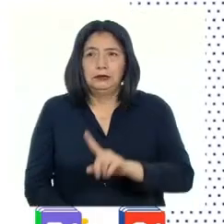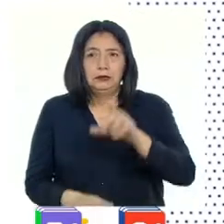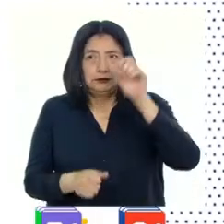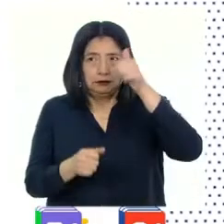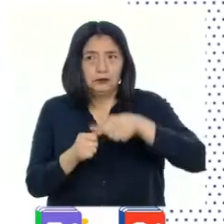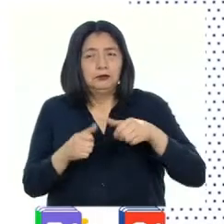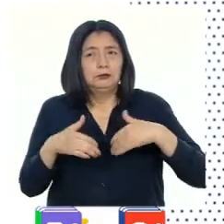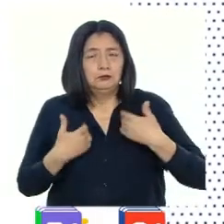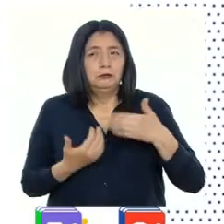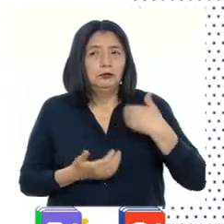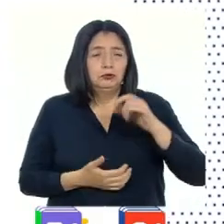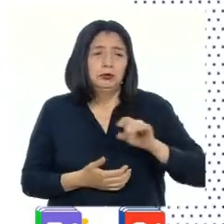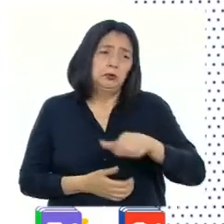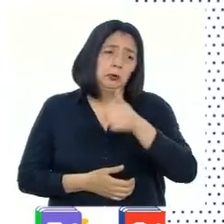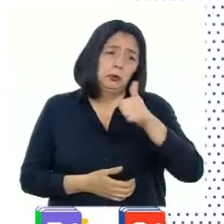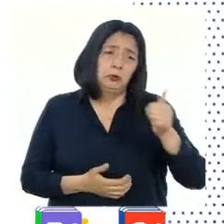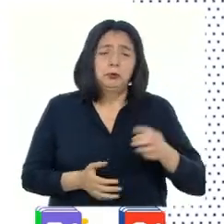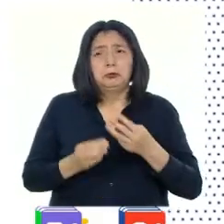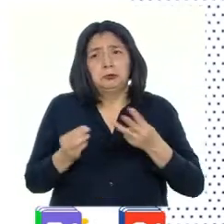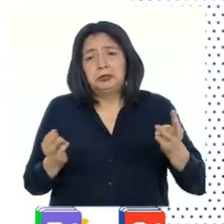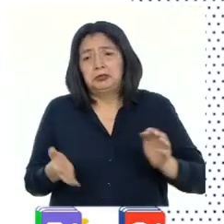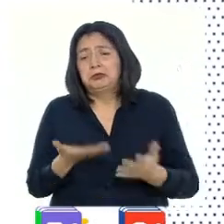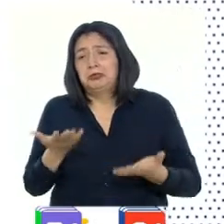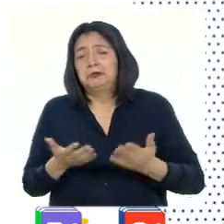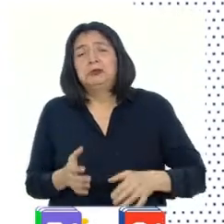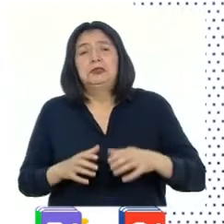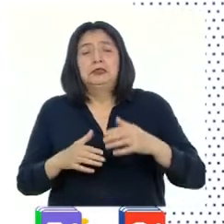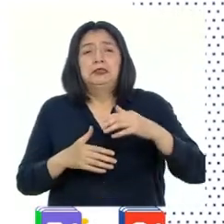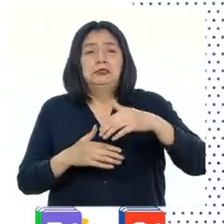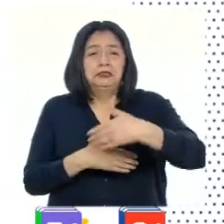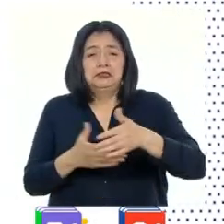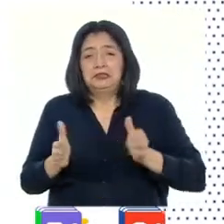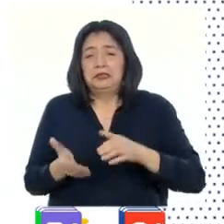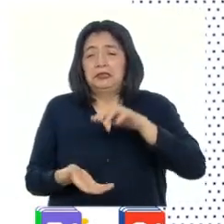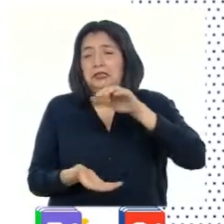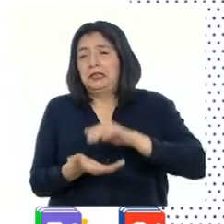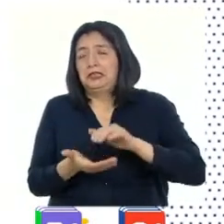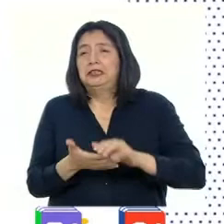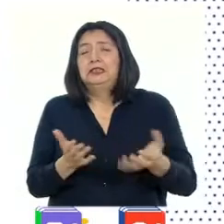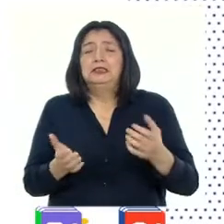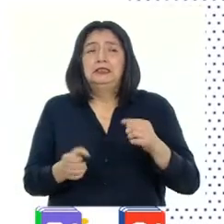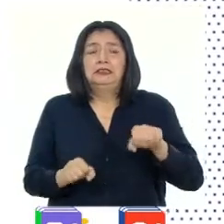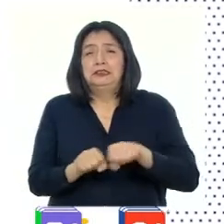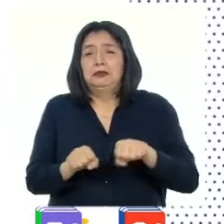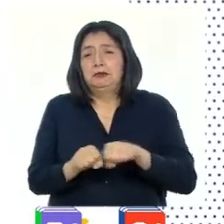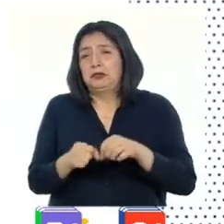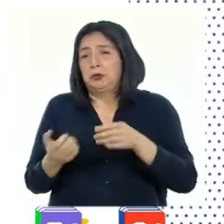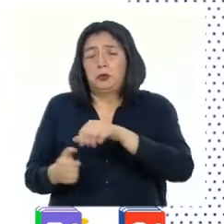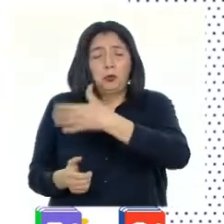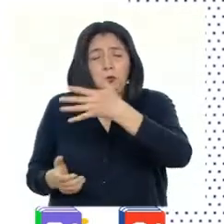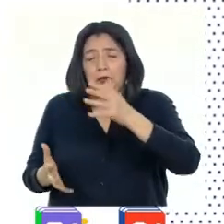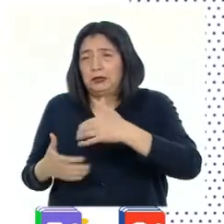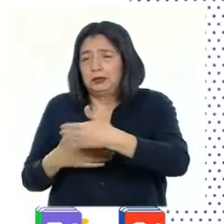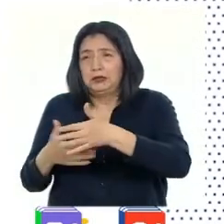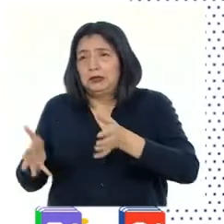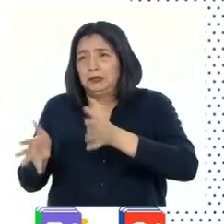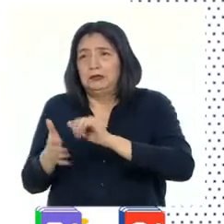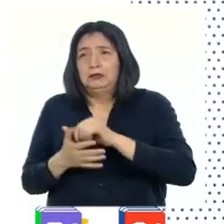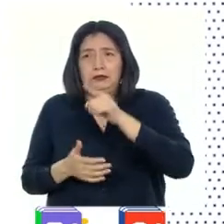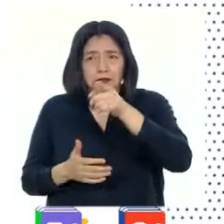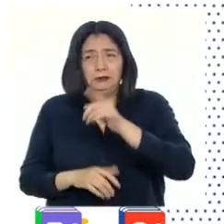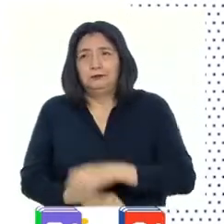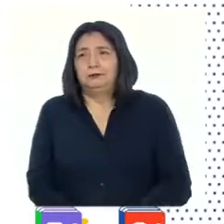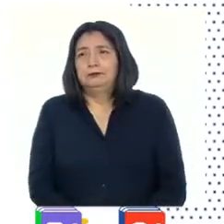Recuerda que puedes usar otros materiales como cajas de zapatos o alguna caja de cartón que tengas en casa. Nos queda de